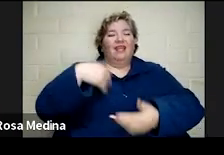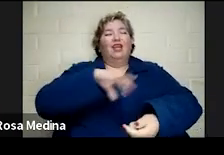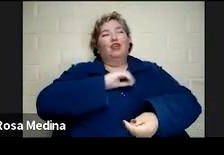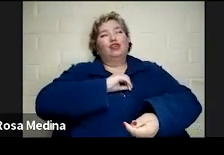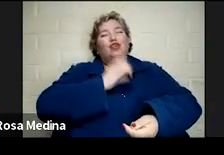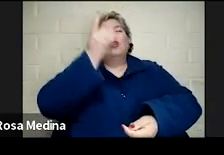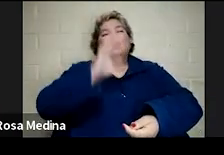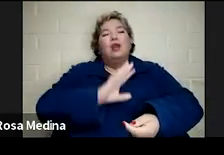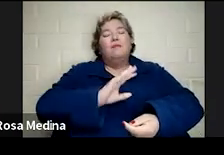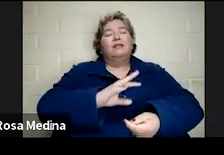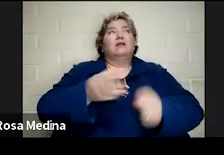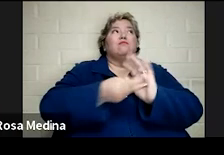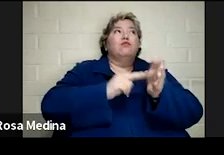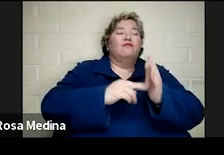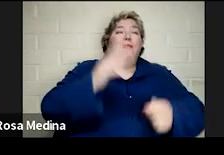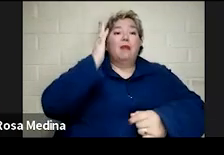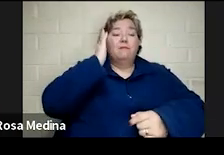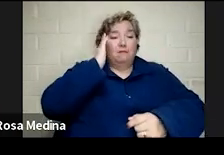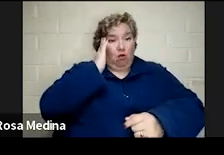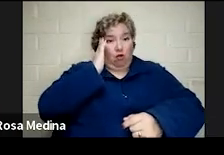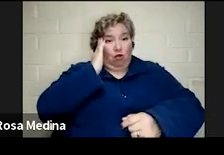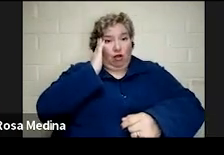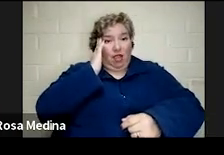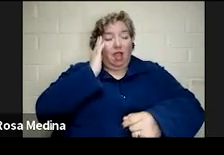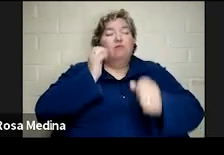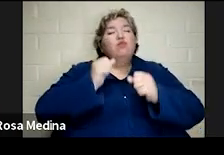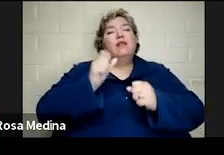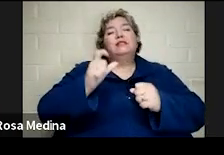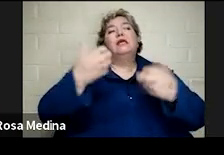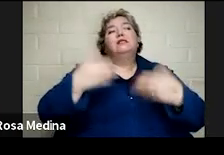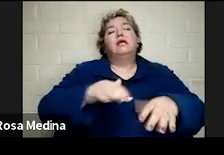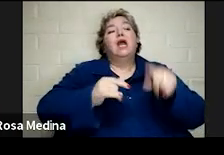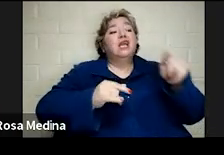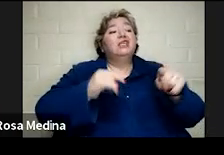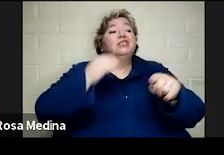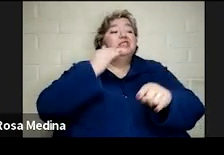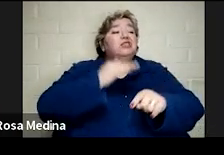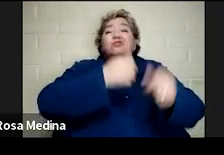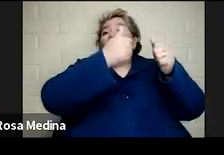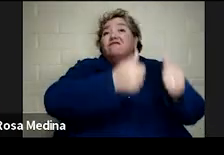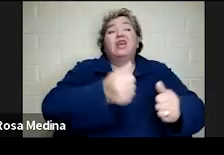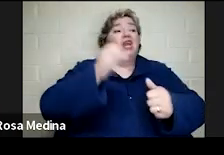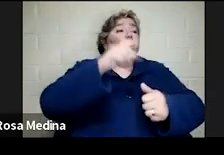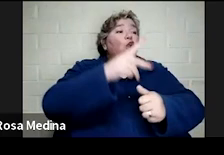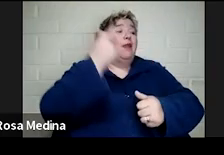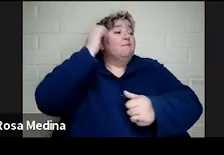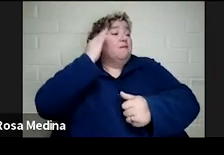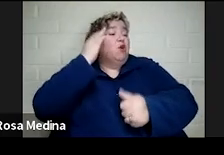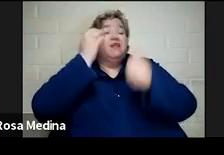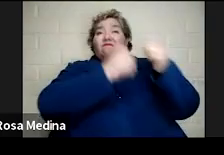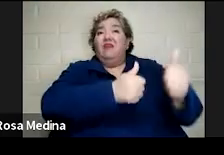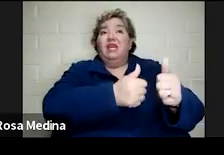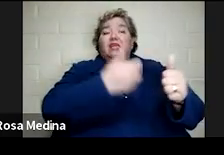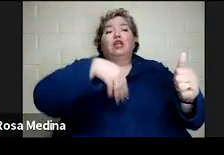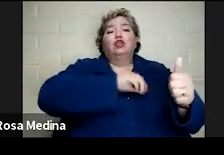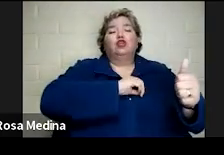de memoria, puede ser que digamos ya, ese niño no tiene nada, su memoria está ok, y no vamos a ver estas dificultades atencionales,